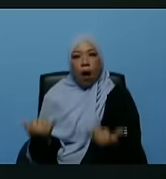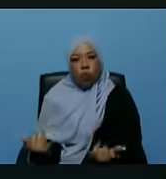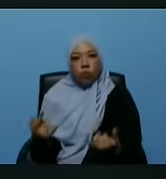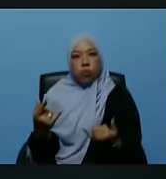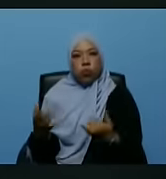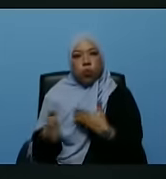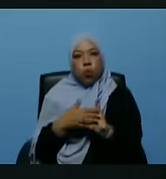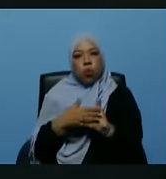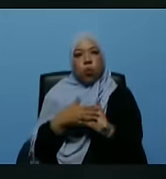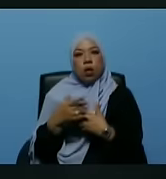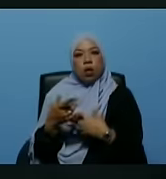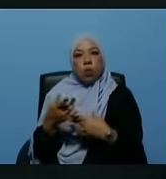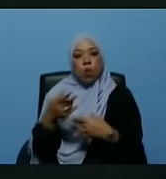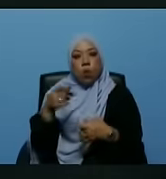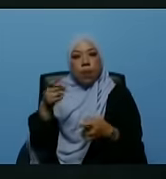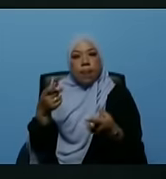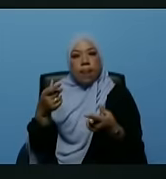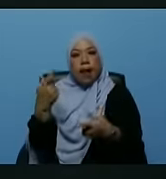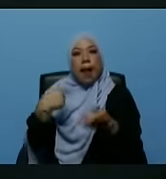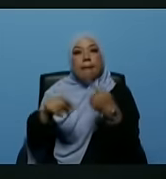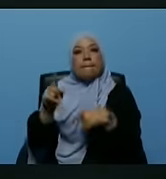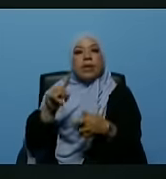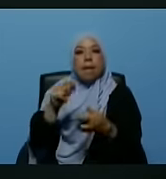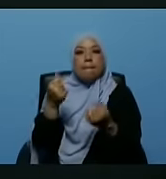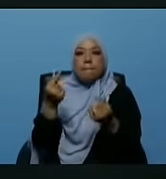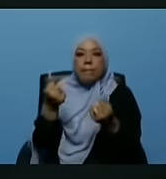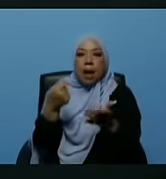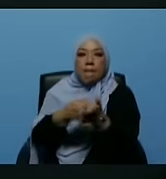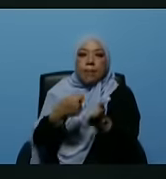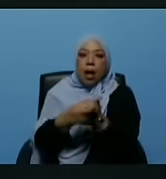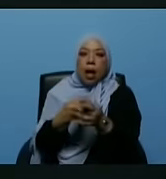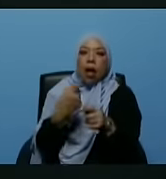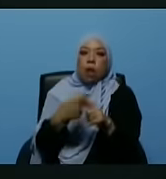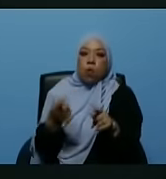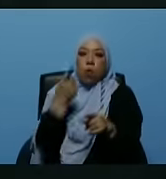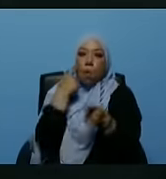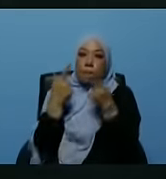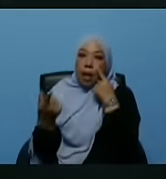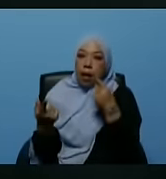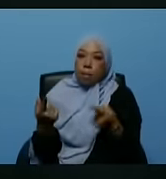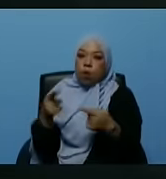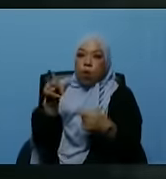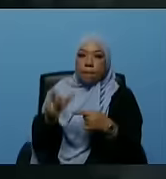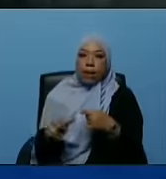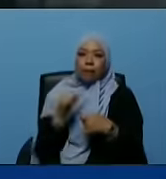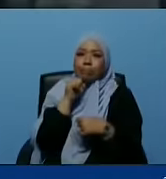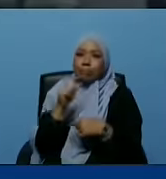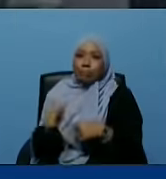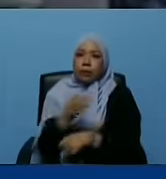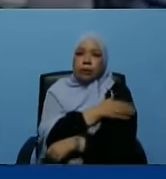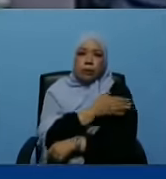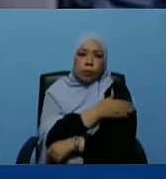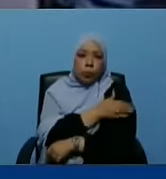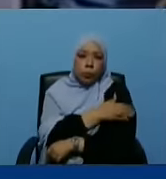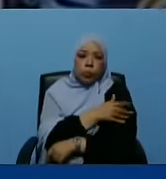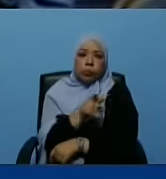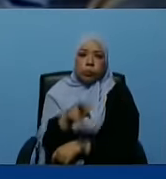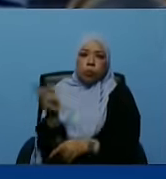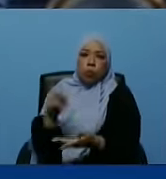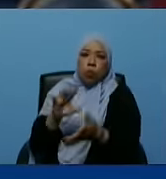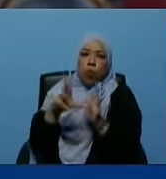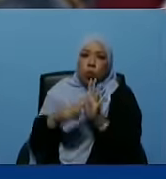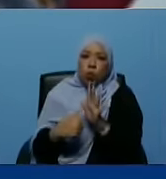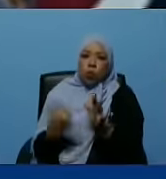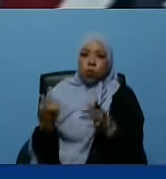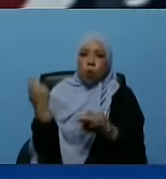han sido concesionarios de este mercado, pero como nosotros ya observamos la crueldad y la maldad de la derecha, de que viene a